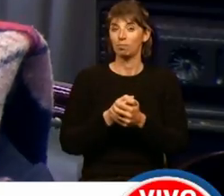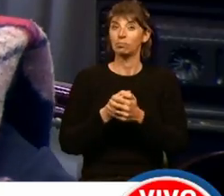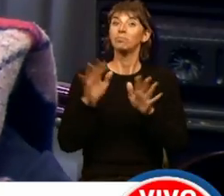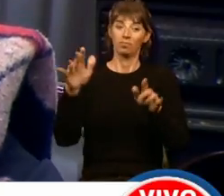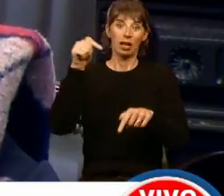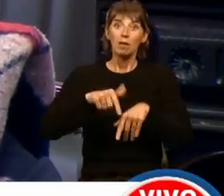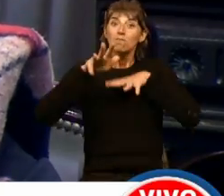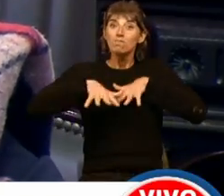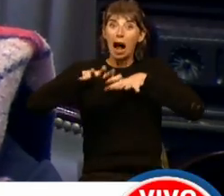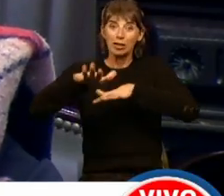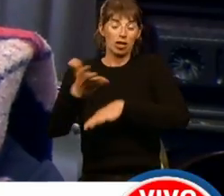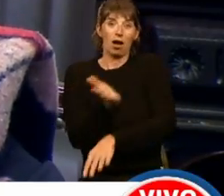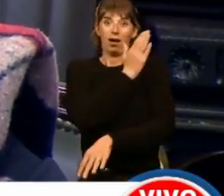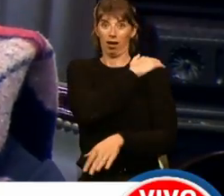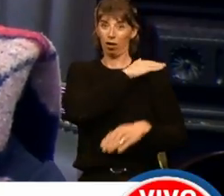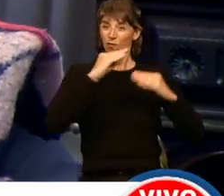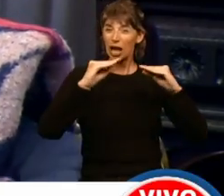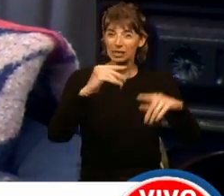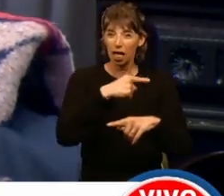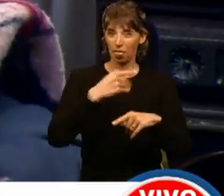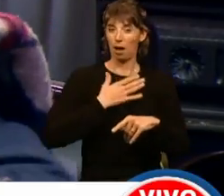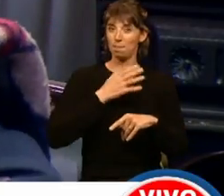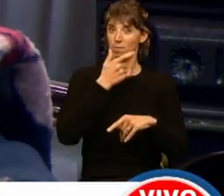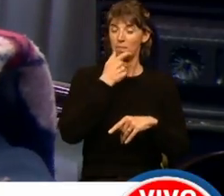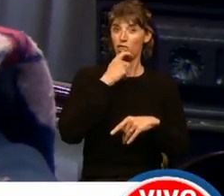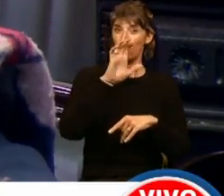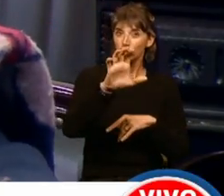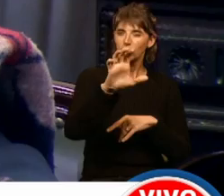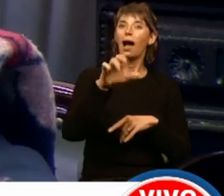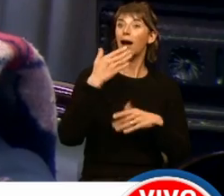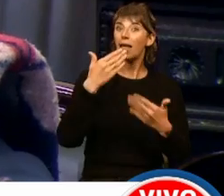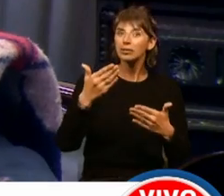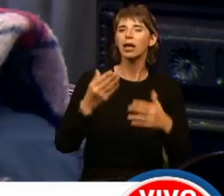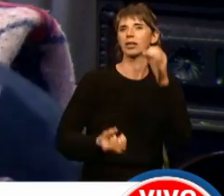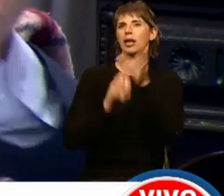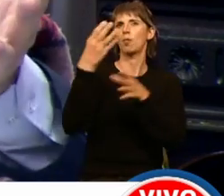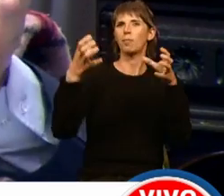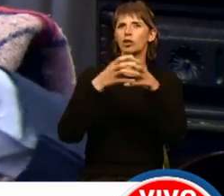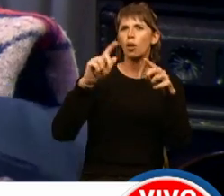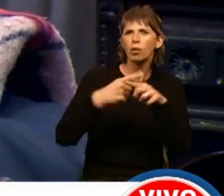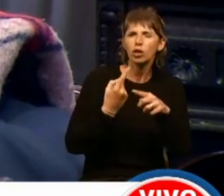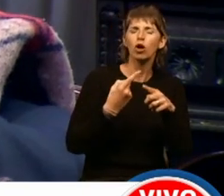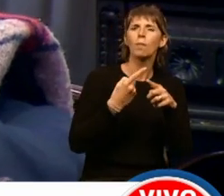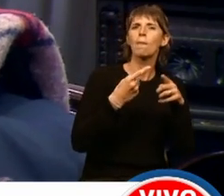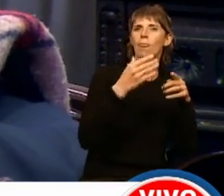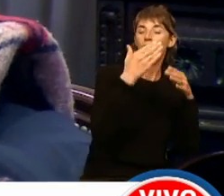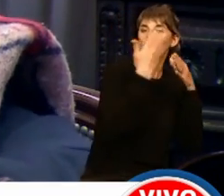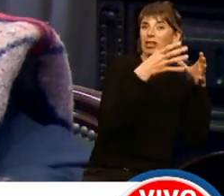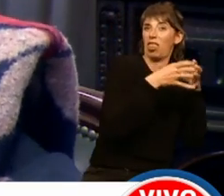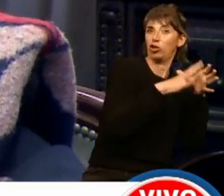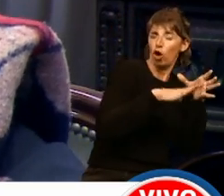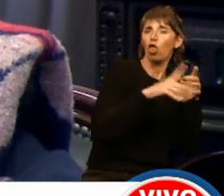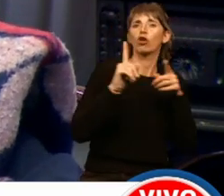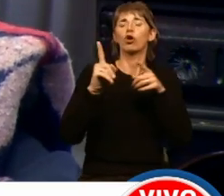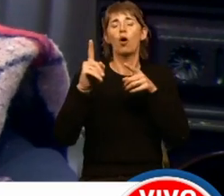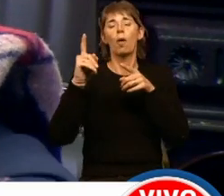marcha de la frazada en mi provincia generó que creáramos un partido político que no era ni del frente de todos ni del radicalismo ni del